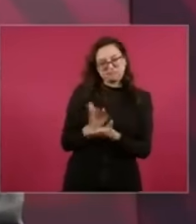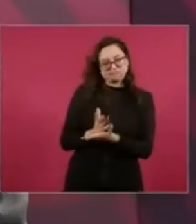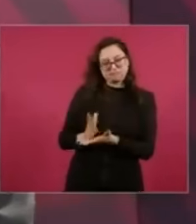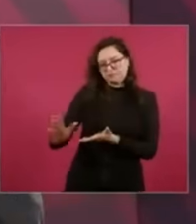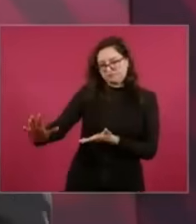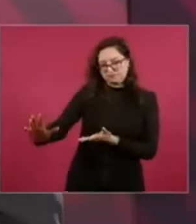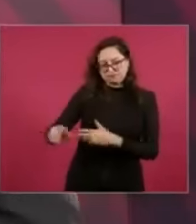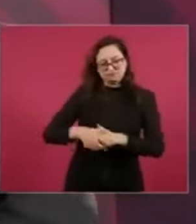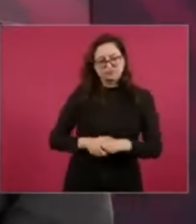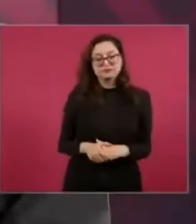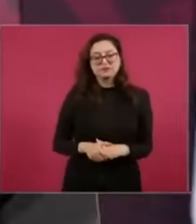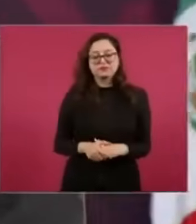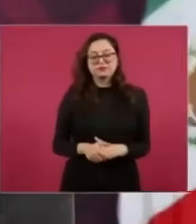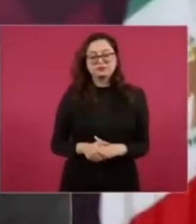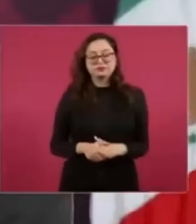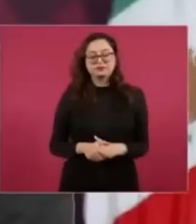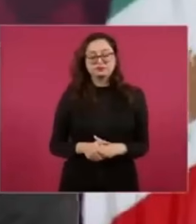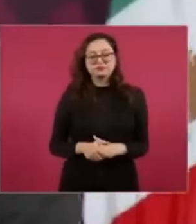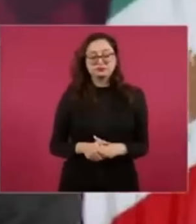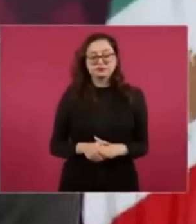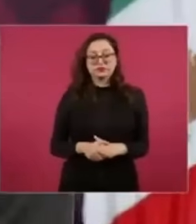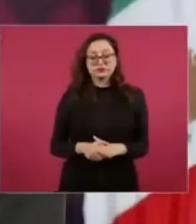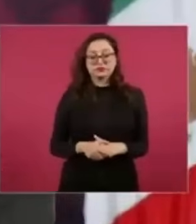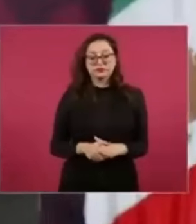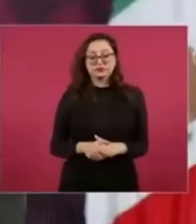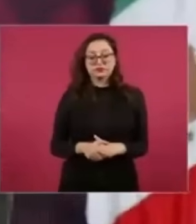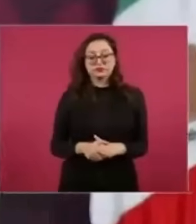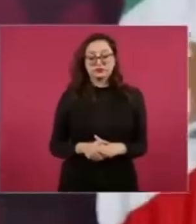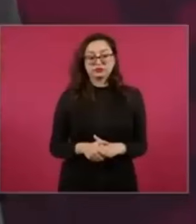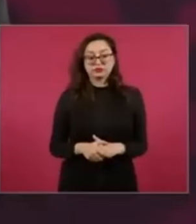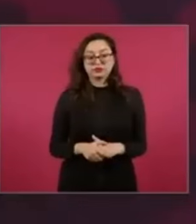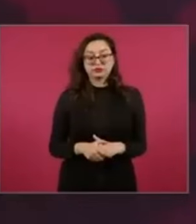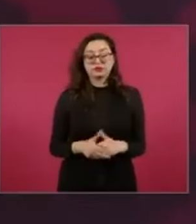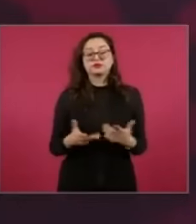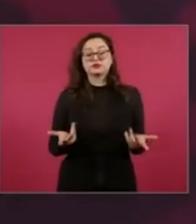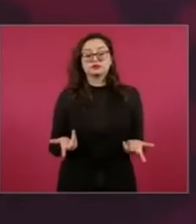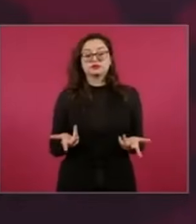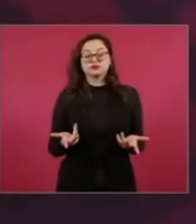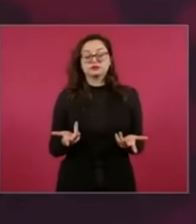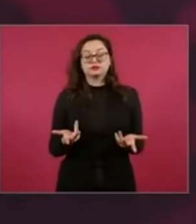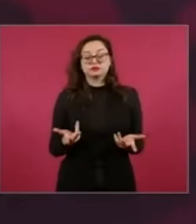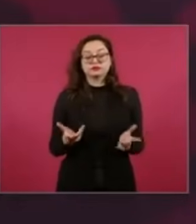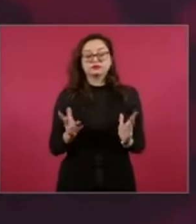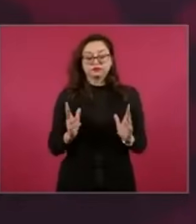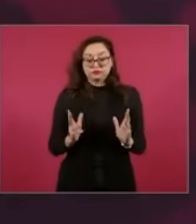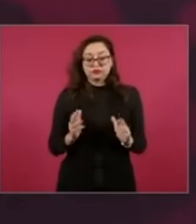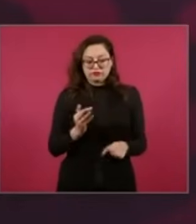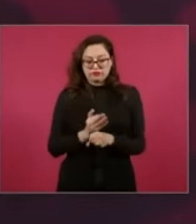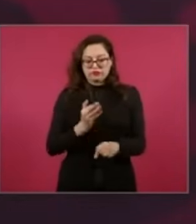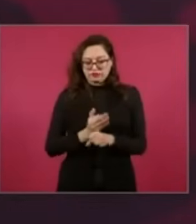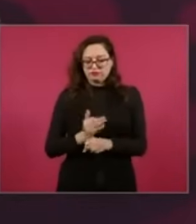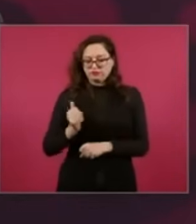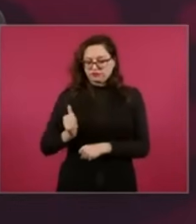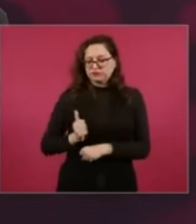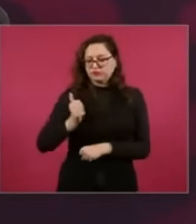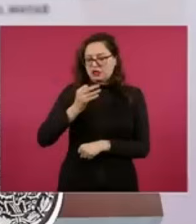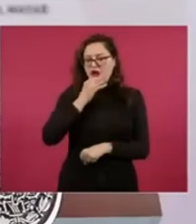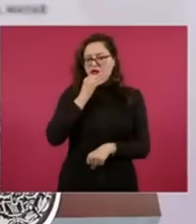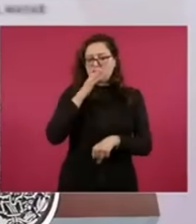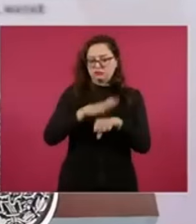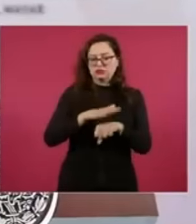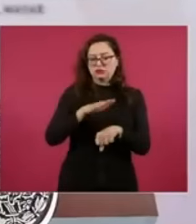Aprovecho para informarles que José Ramón, según me ha